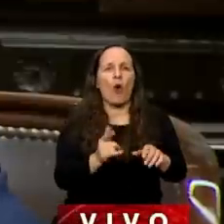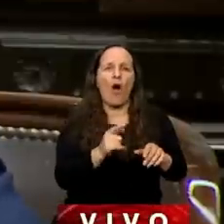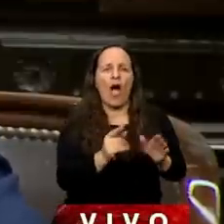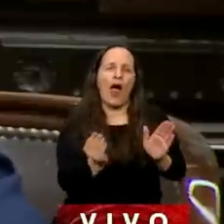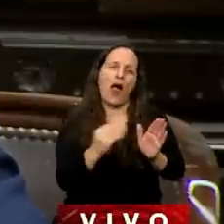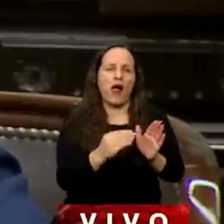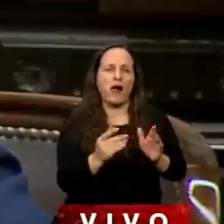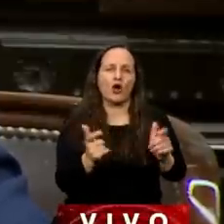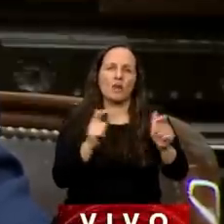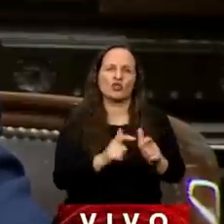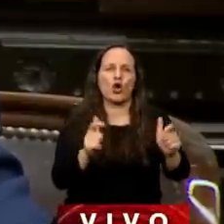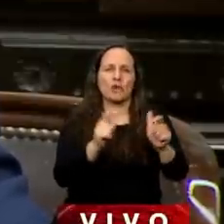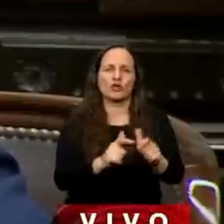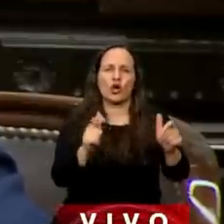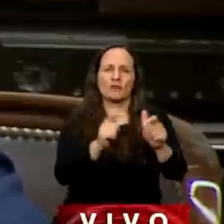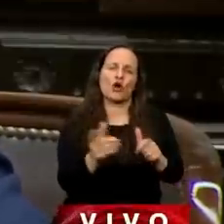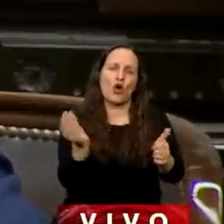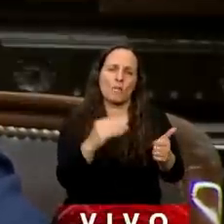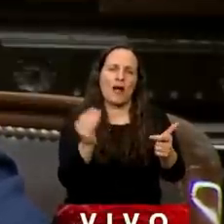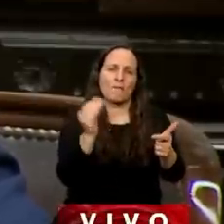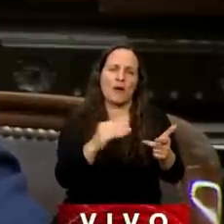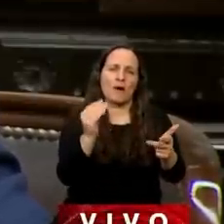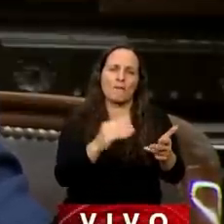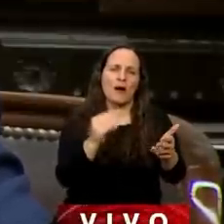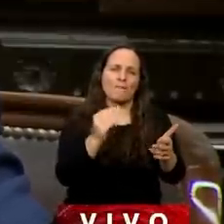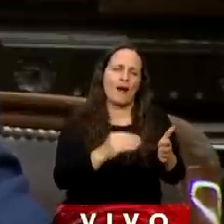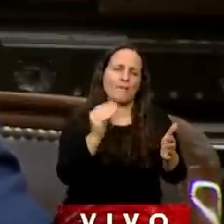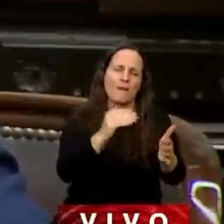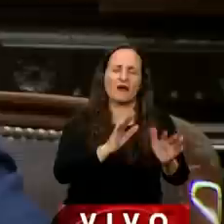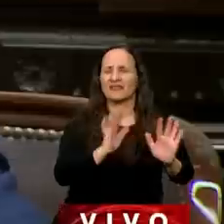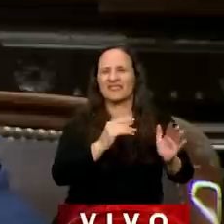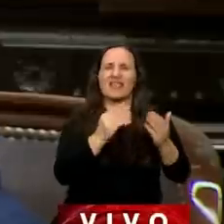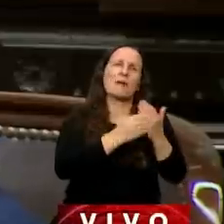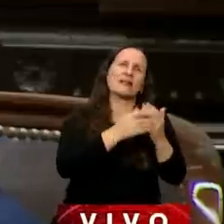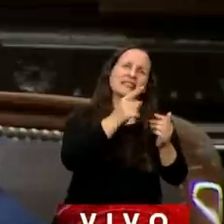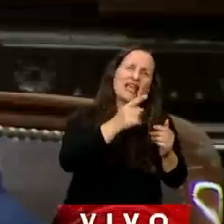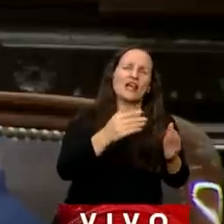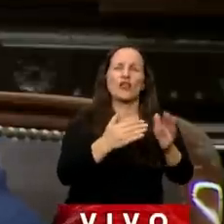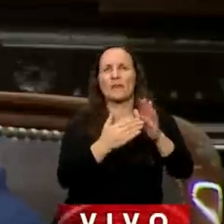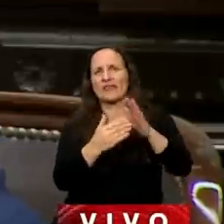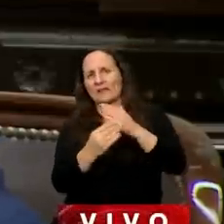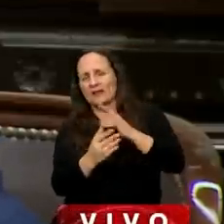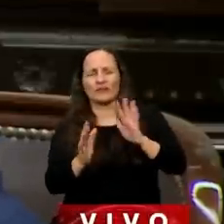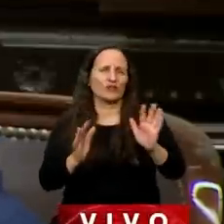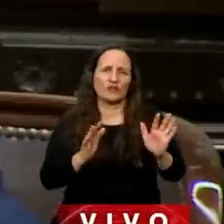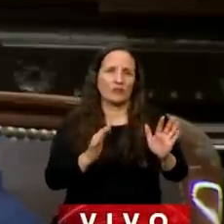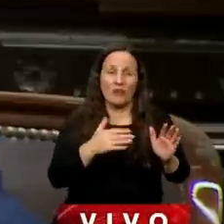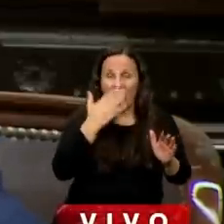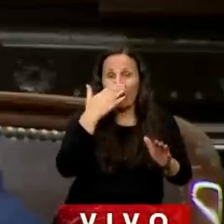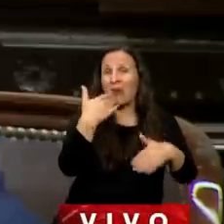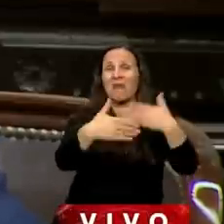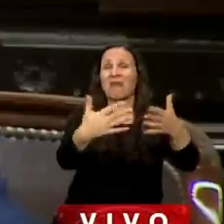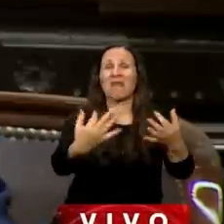geológicas, comisiones y comisiones ministeriales, interministeriales, etcétera, que no se traducen en